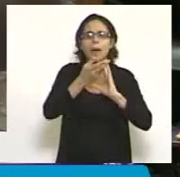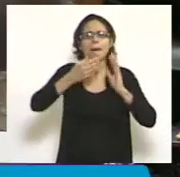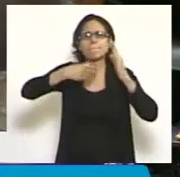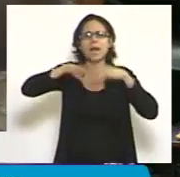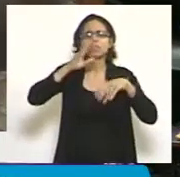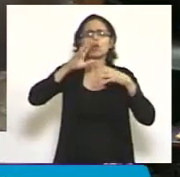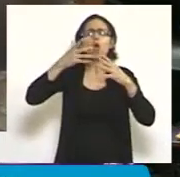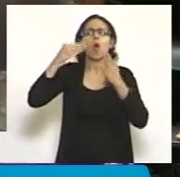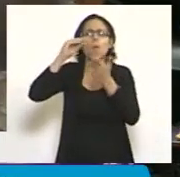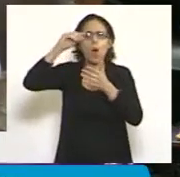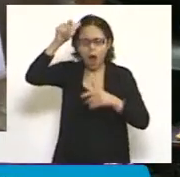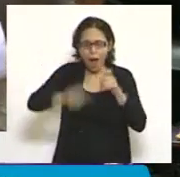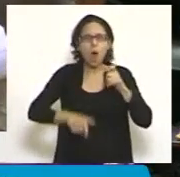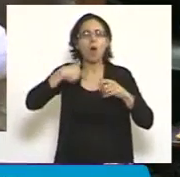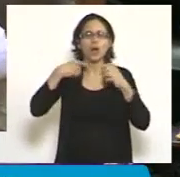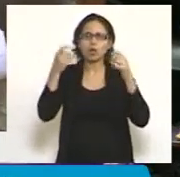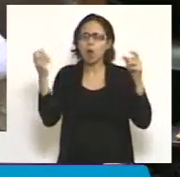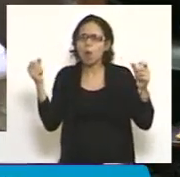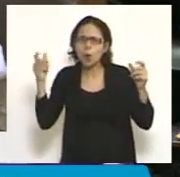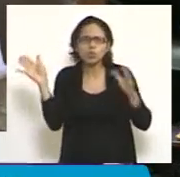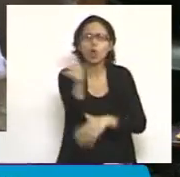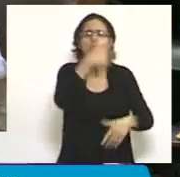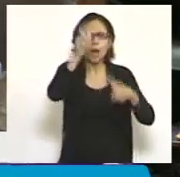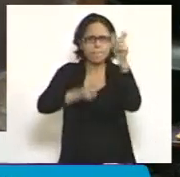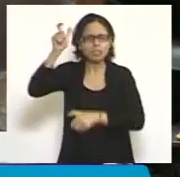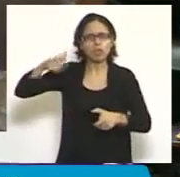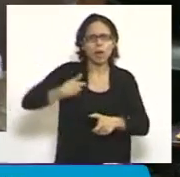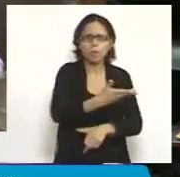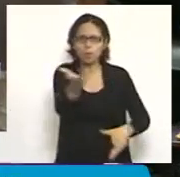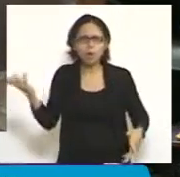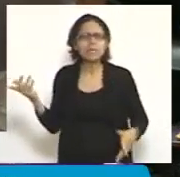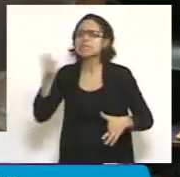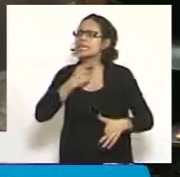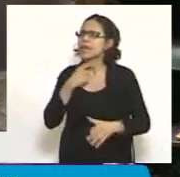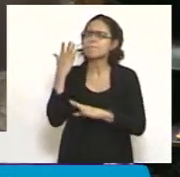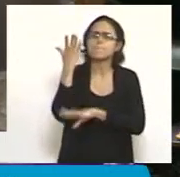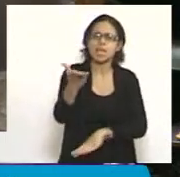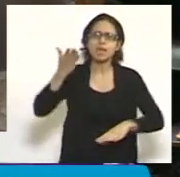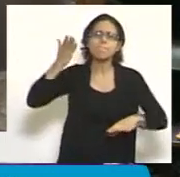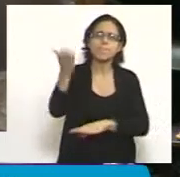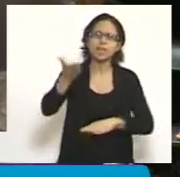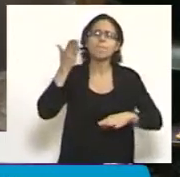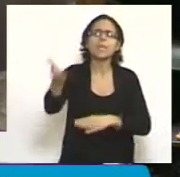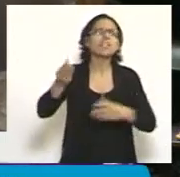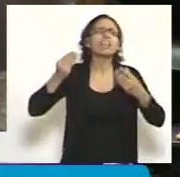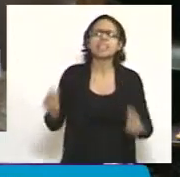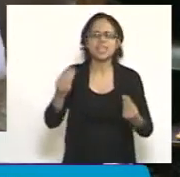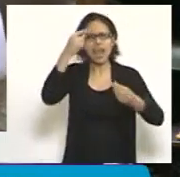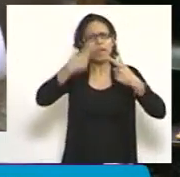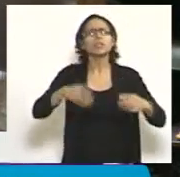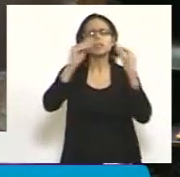argentina y hoy a la población toda que clama por justicia y celeridad, sobre todo en los casos